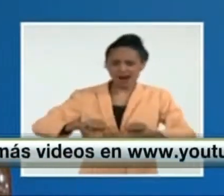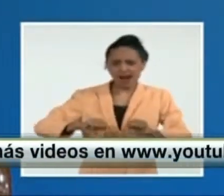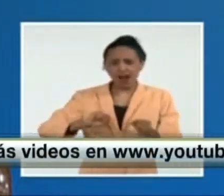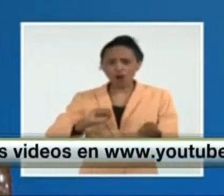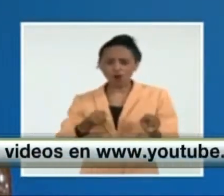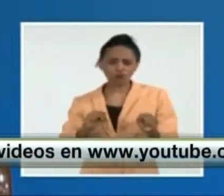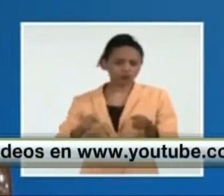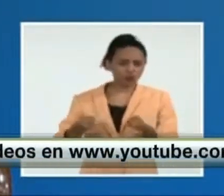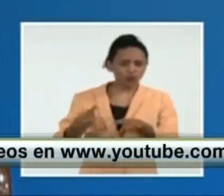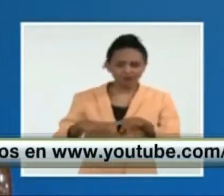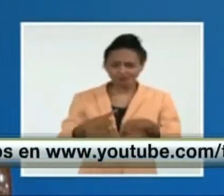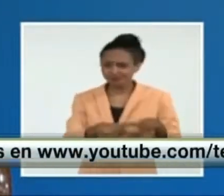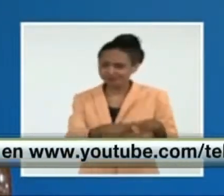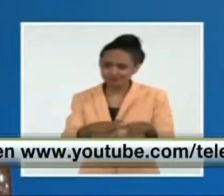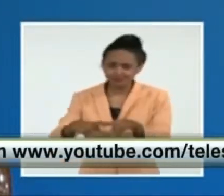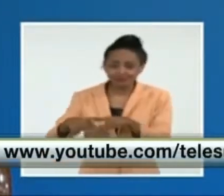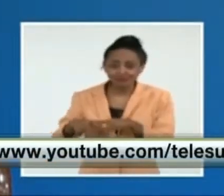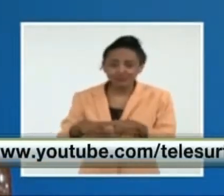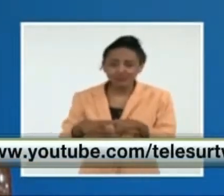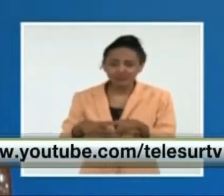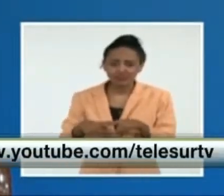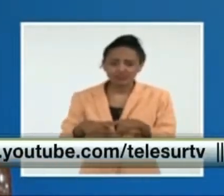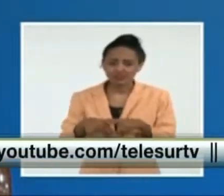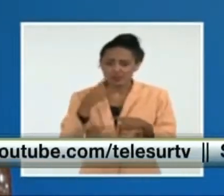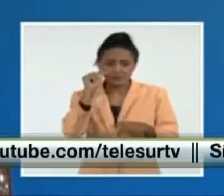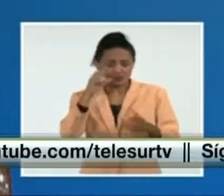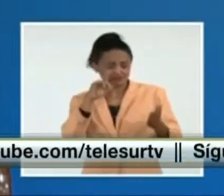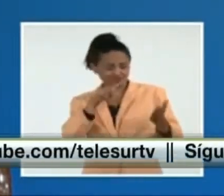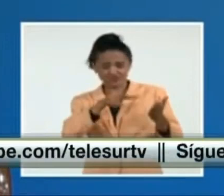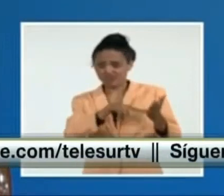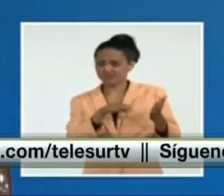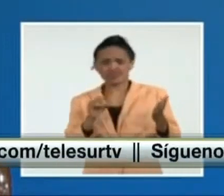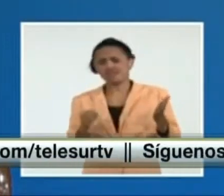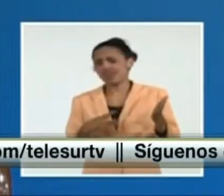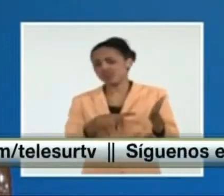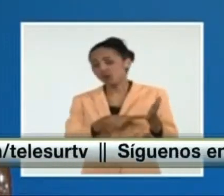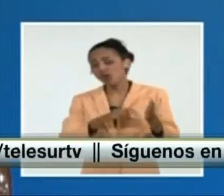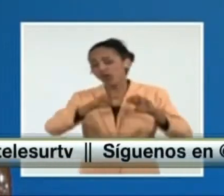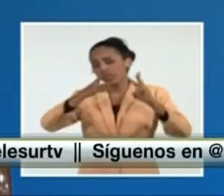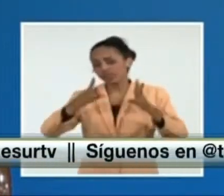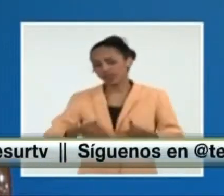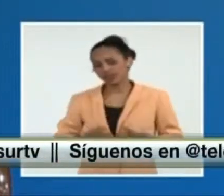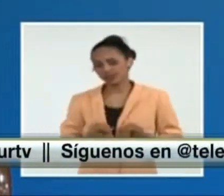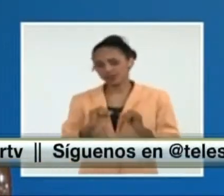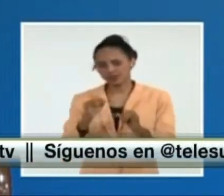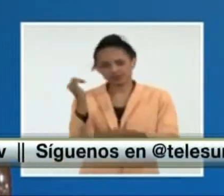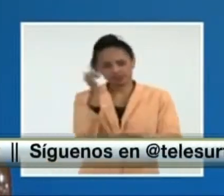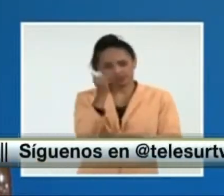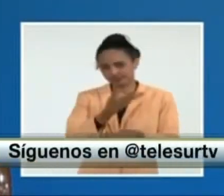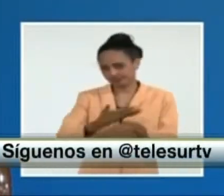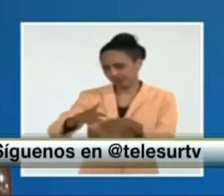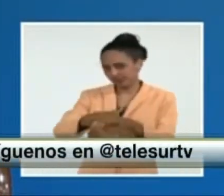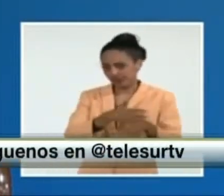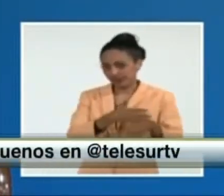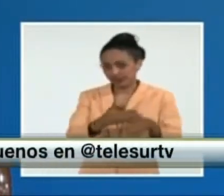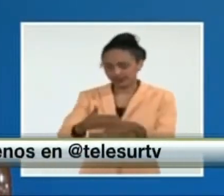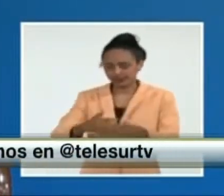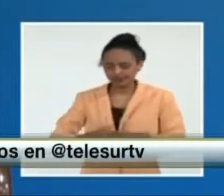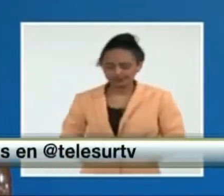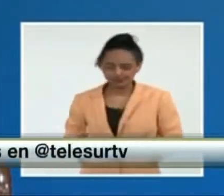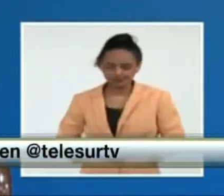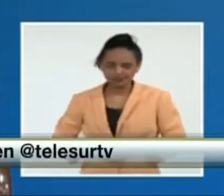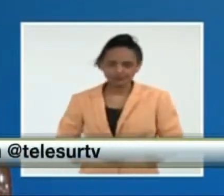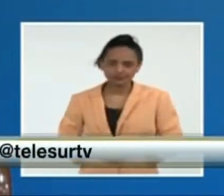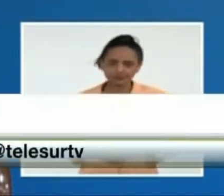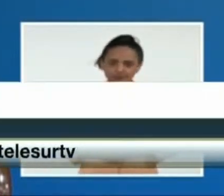trucos baratos en las redes digitales. Sin embargo,